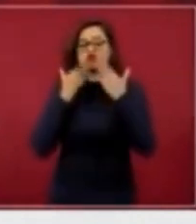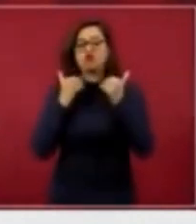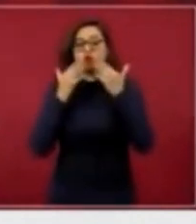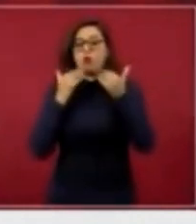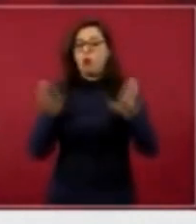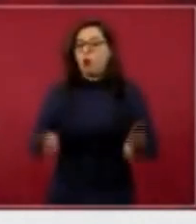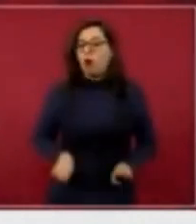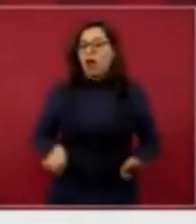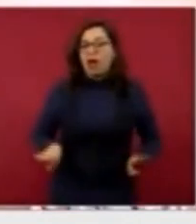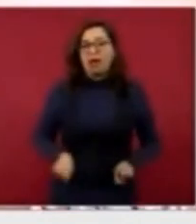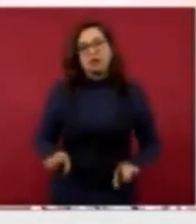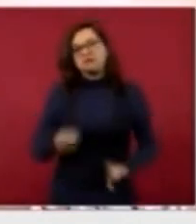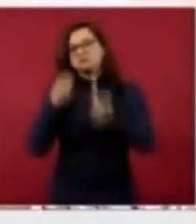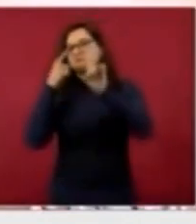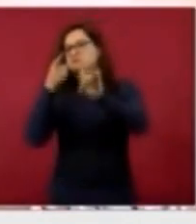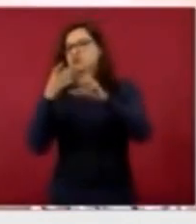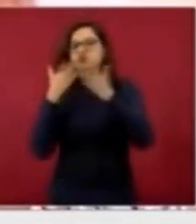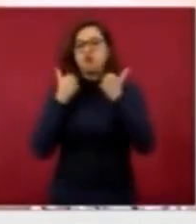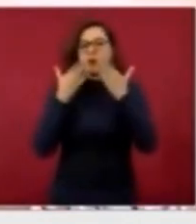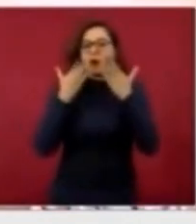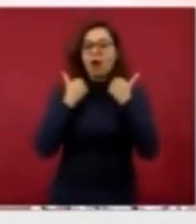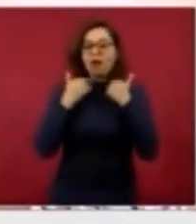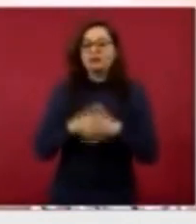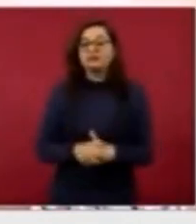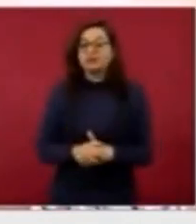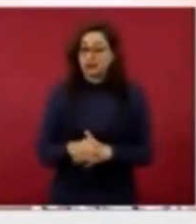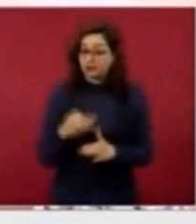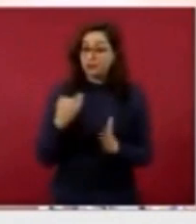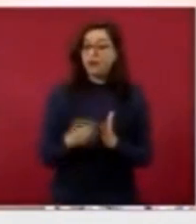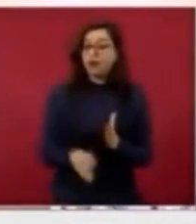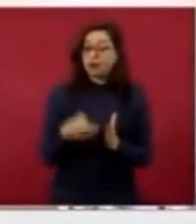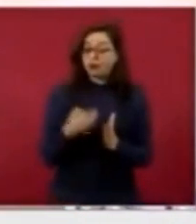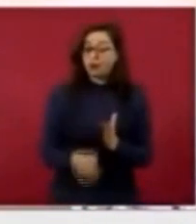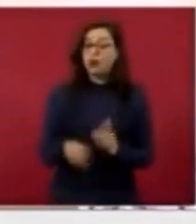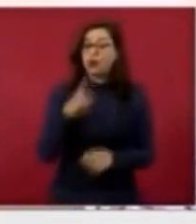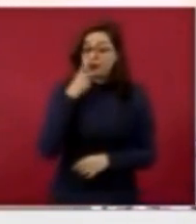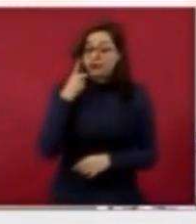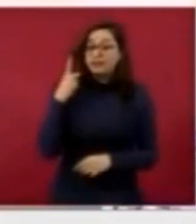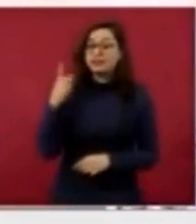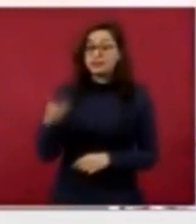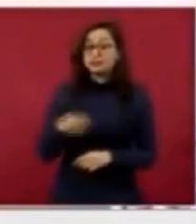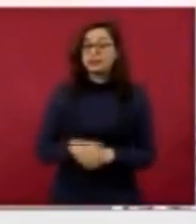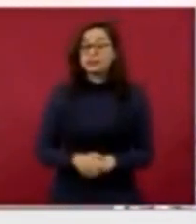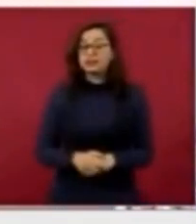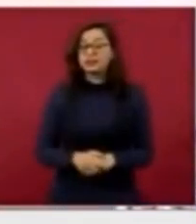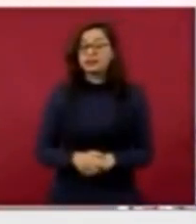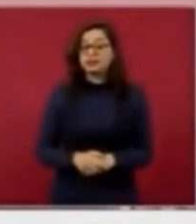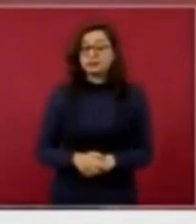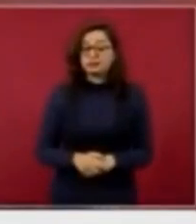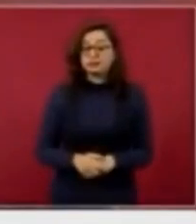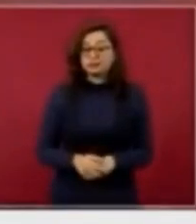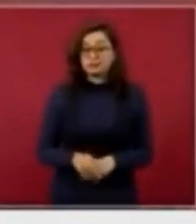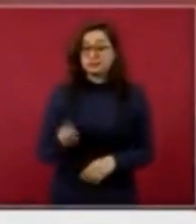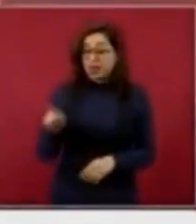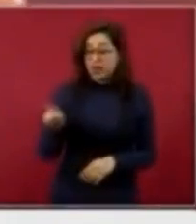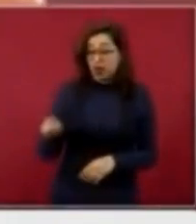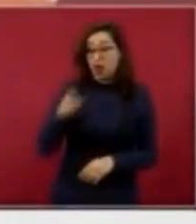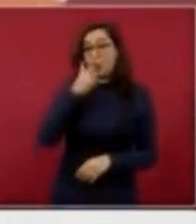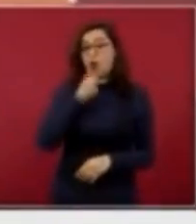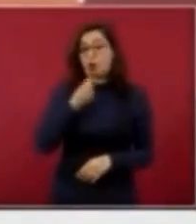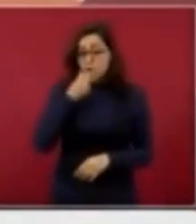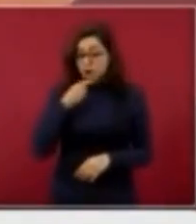venida del señor presidente dando el manuel lópez obrador estábamos pendientes únicamente de la fecha